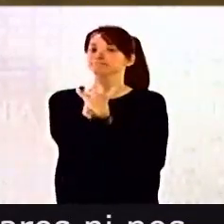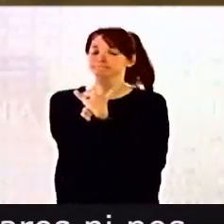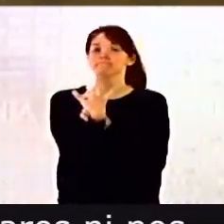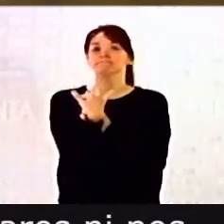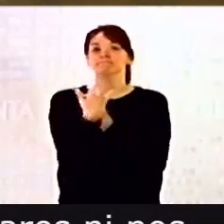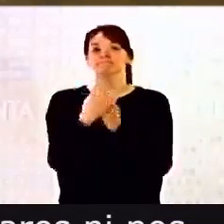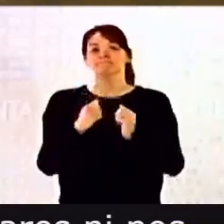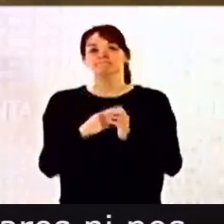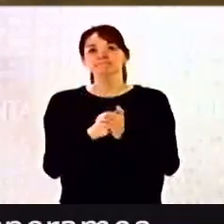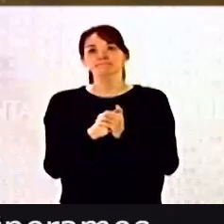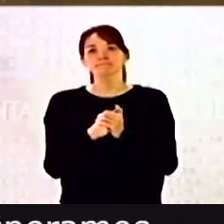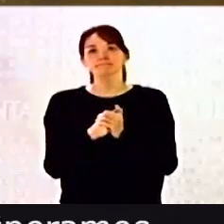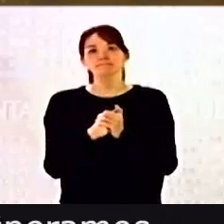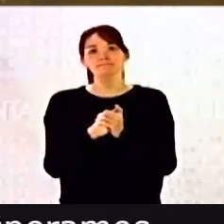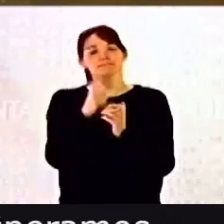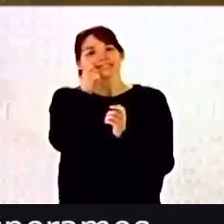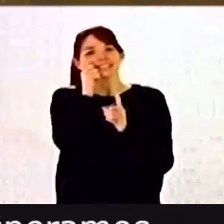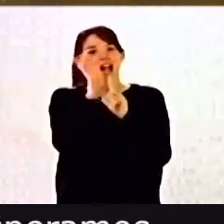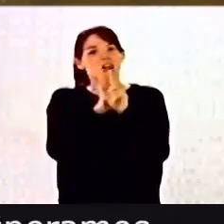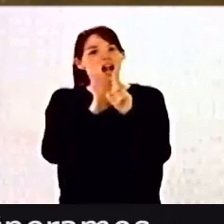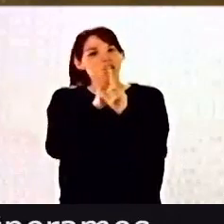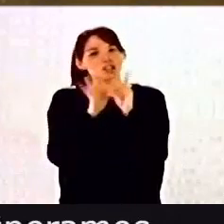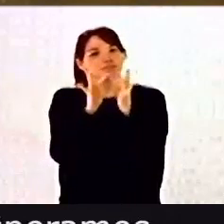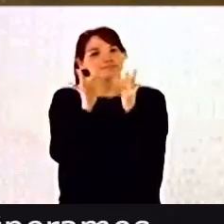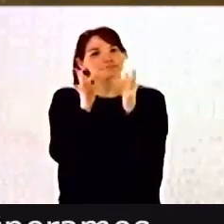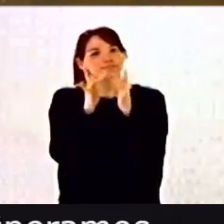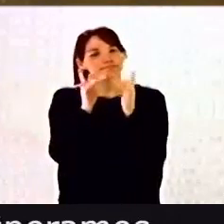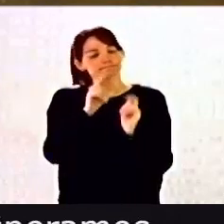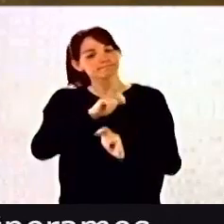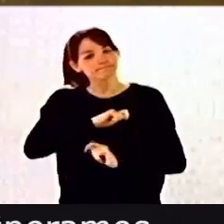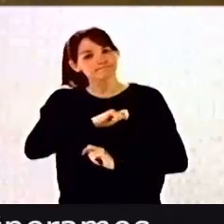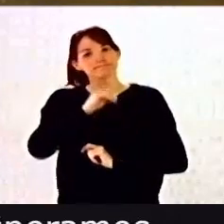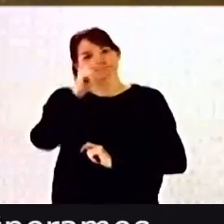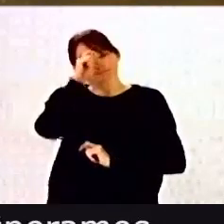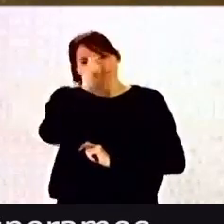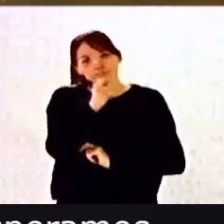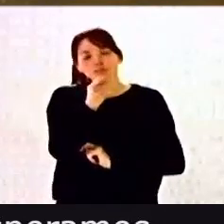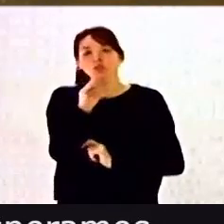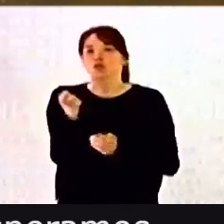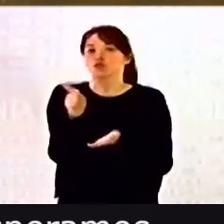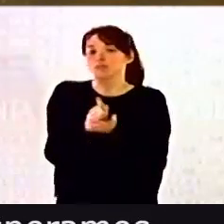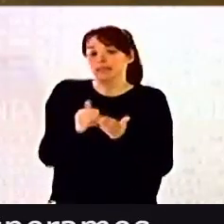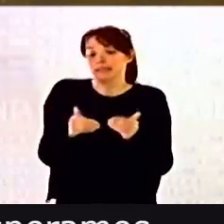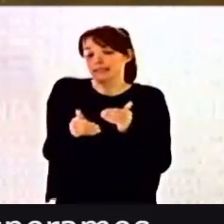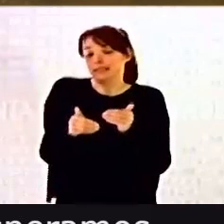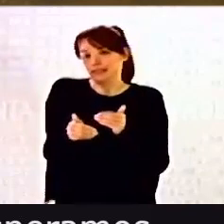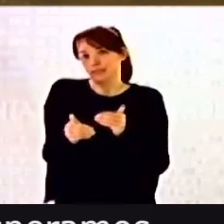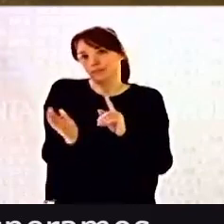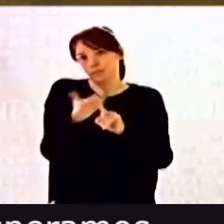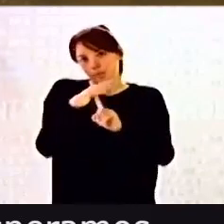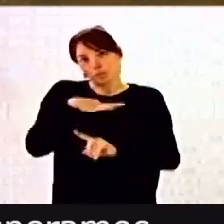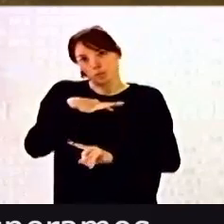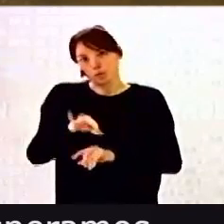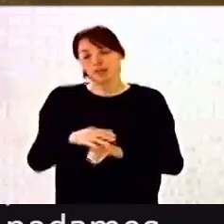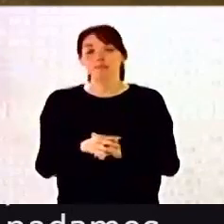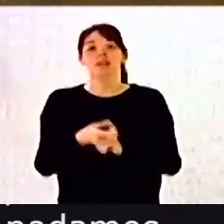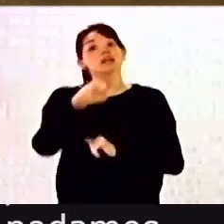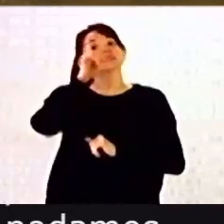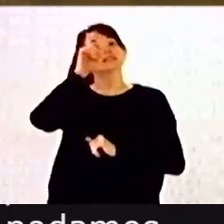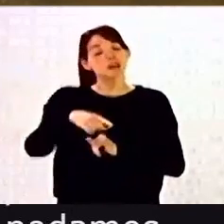estas muestras de cariño, estas muestras de condolencia lo más pronto que podamos. Acompañar también a todas